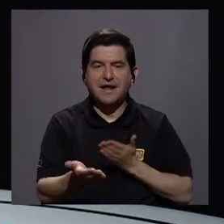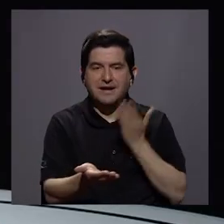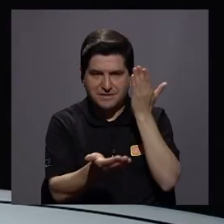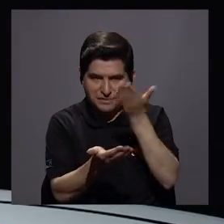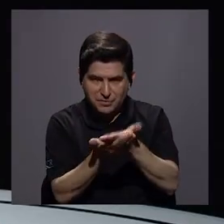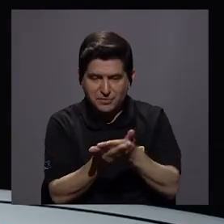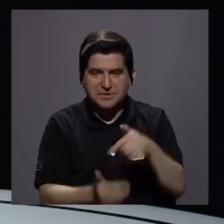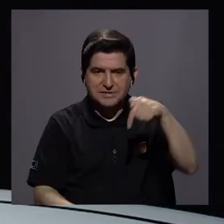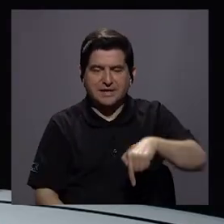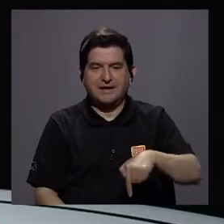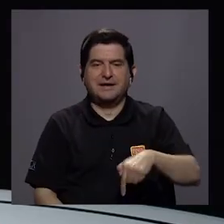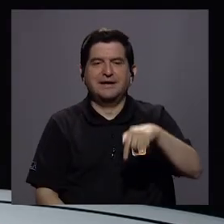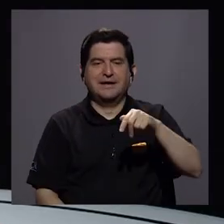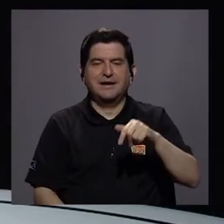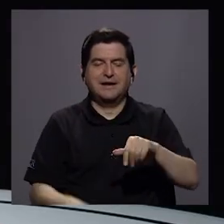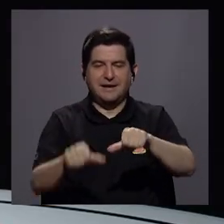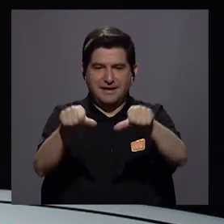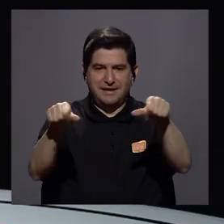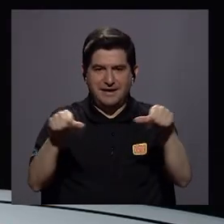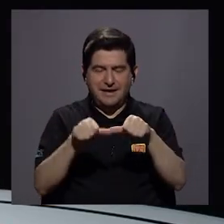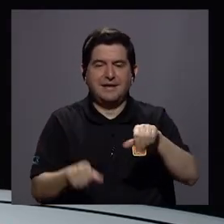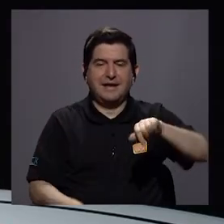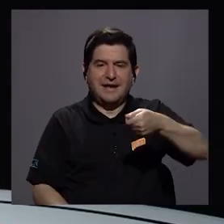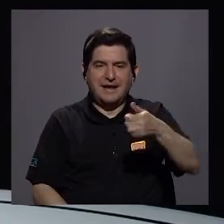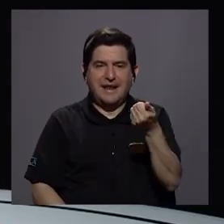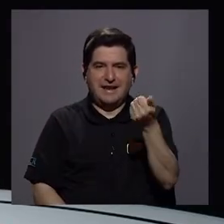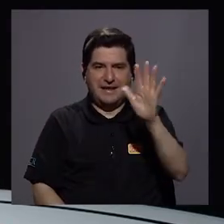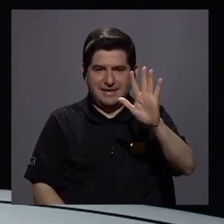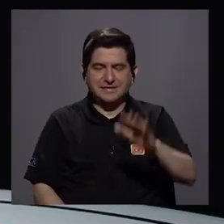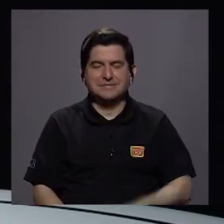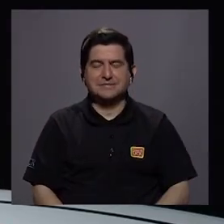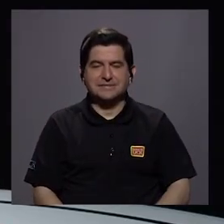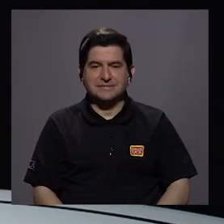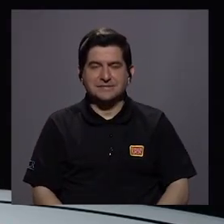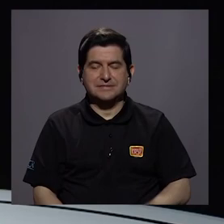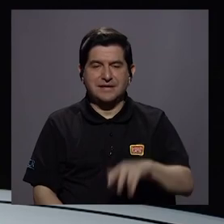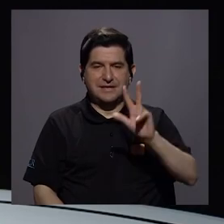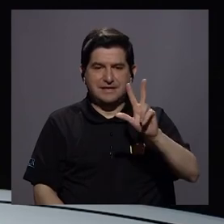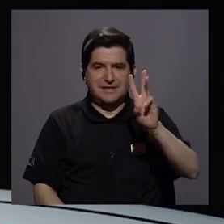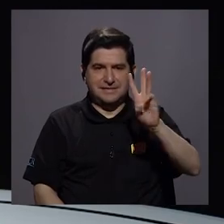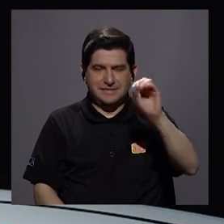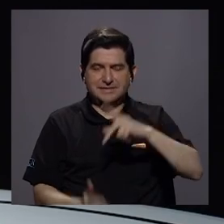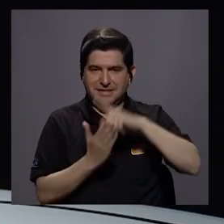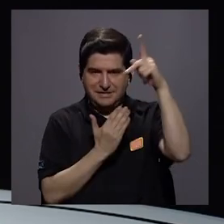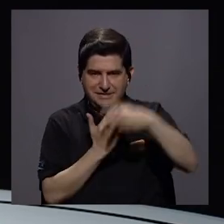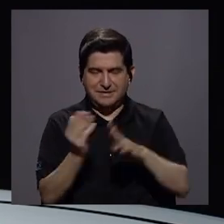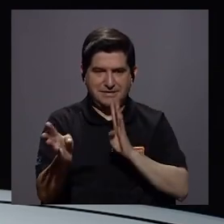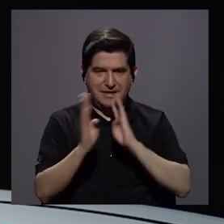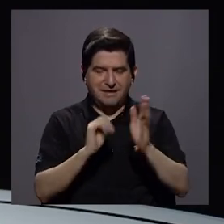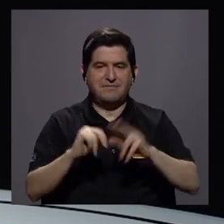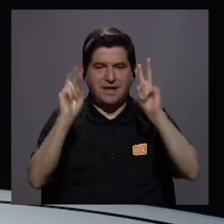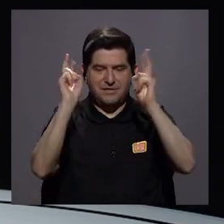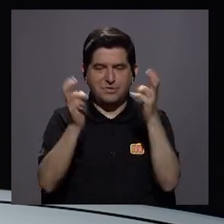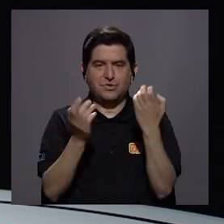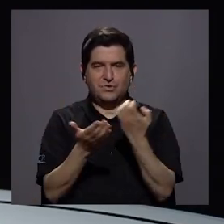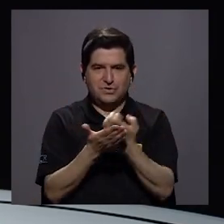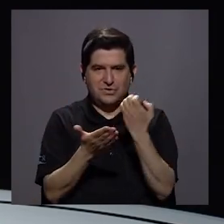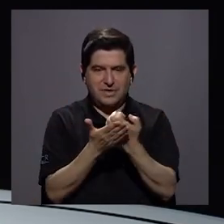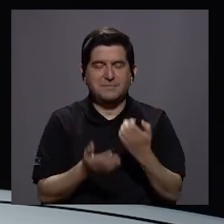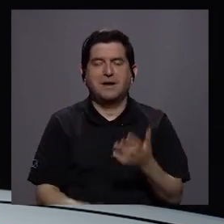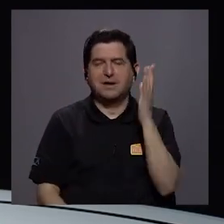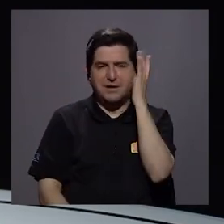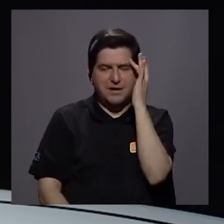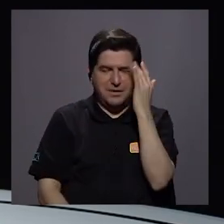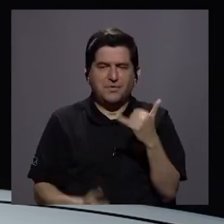propuesta. Estamos acá de los estudios del Canal 15 Universidad de Costa Rica. Estoy en la mesa de 360 conversando sobre los temas económicos que